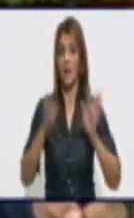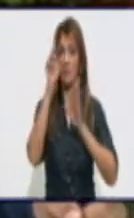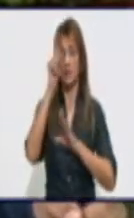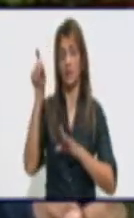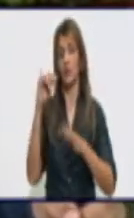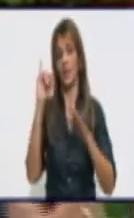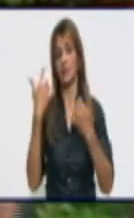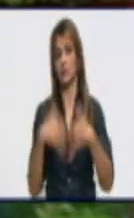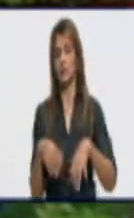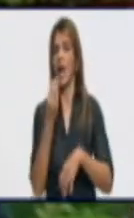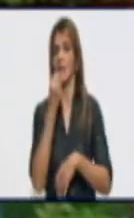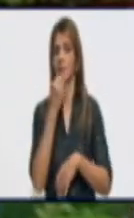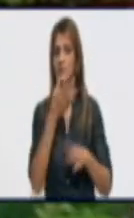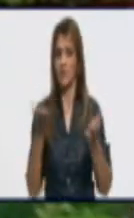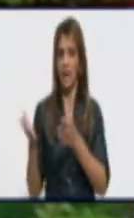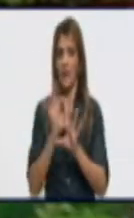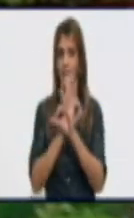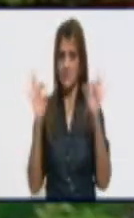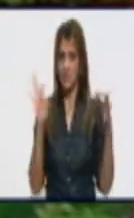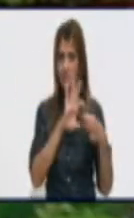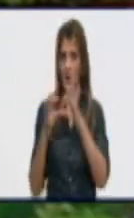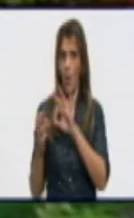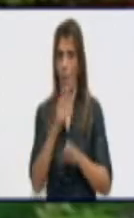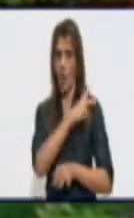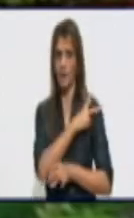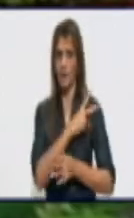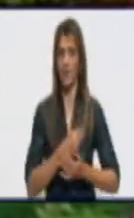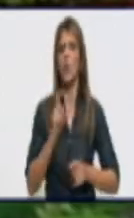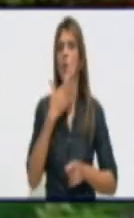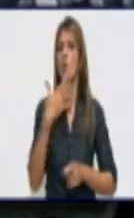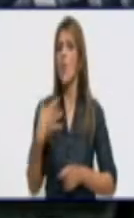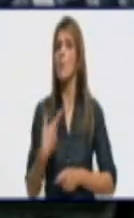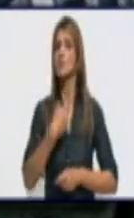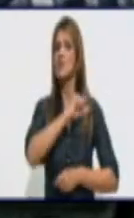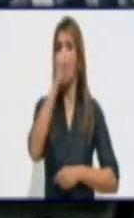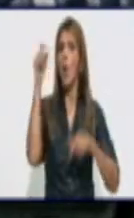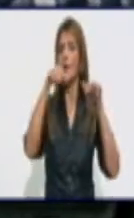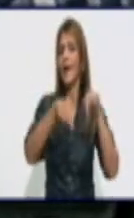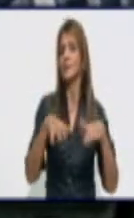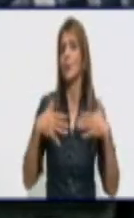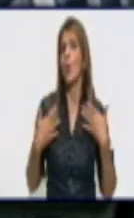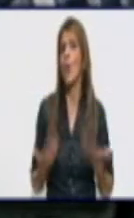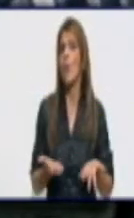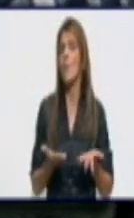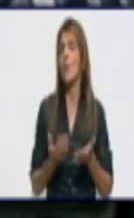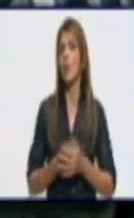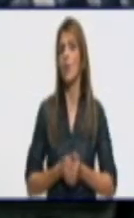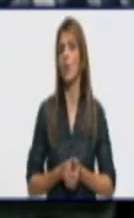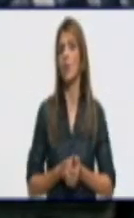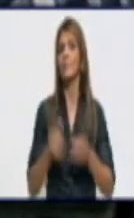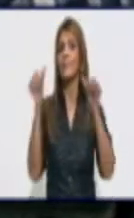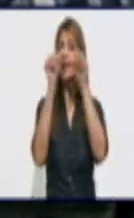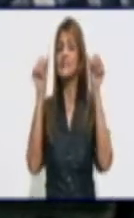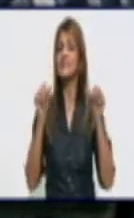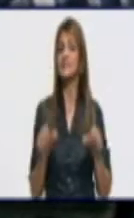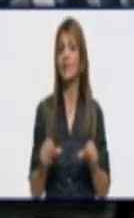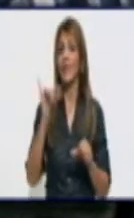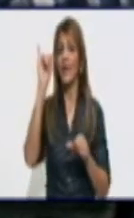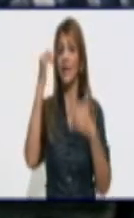Industria Alimentaria. ¿Cómo se logra esto a partir de estas nuevas medidas, Roger? ¿Cómo está abierto el sistema del MINAL